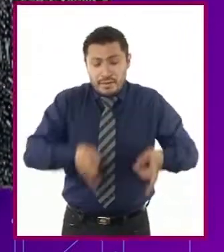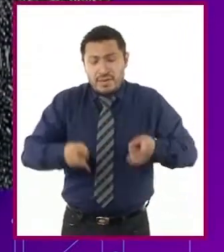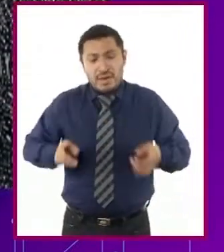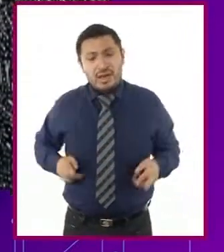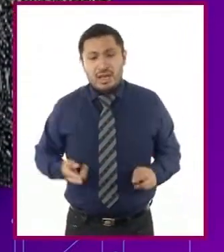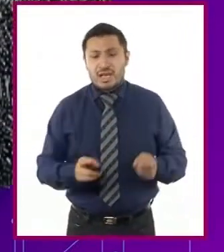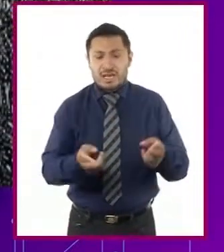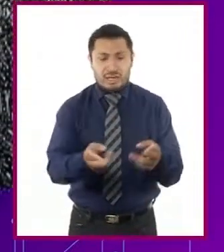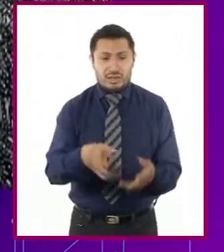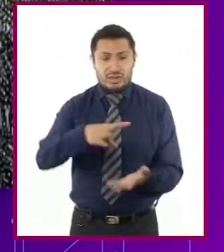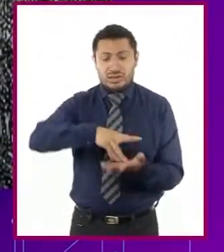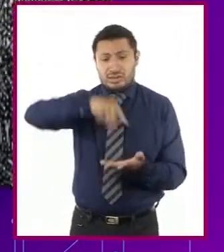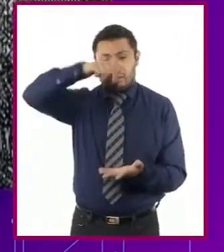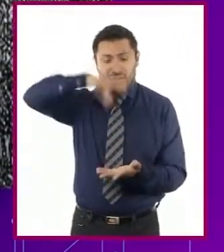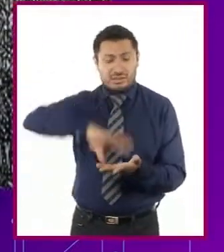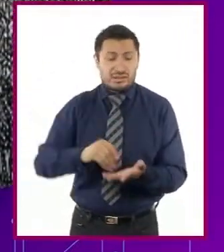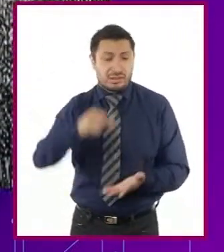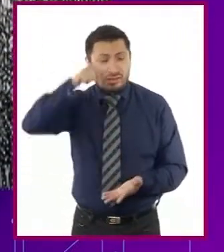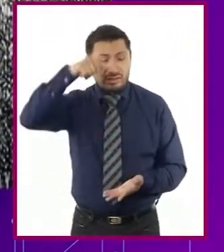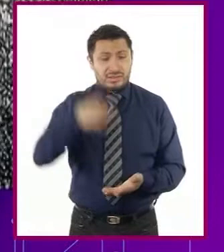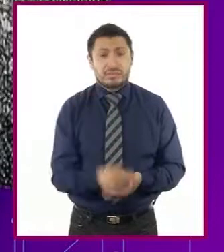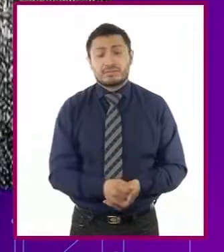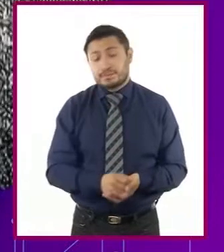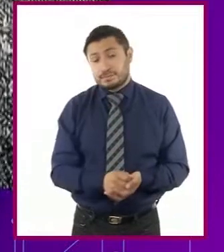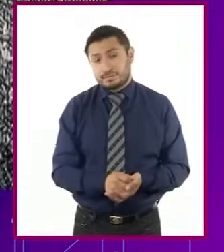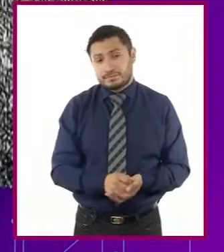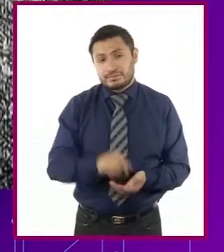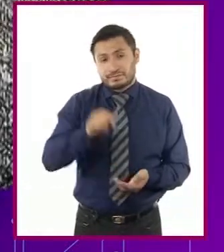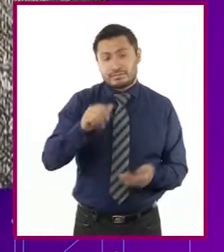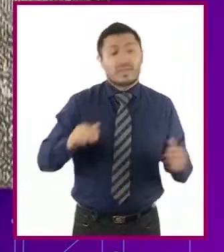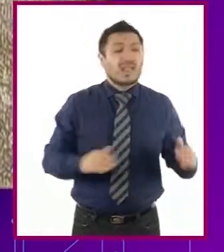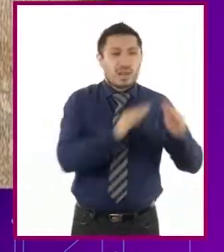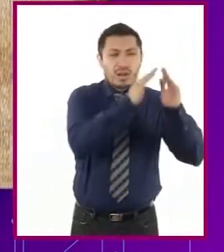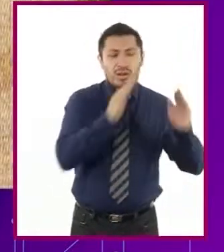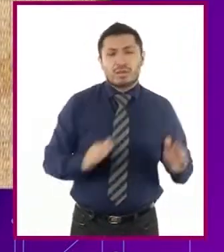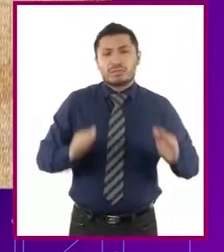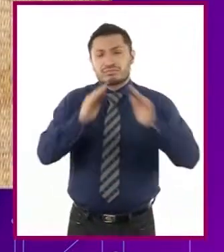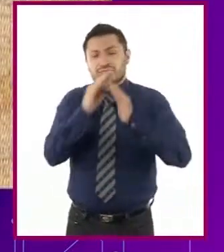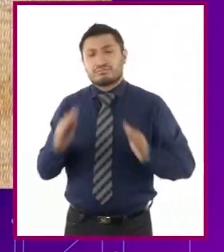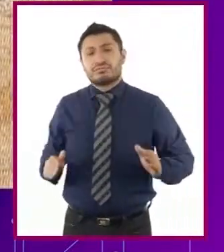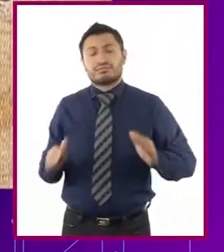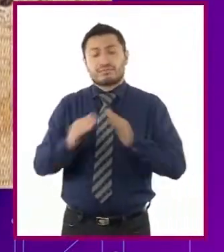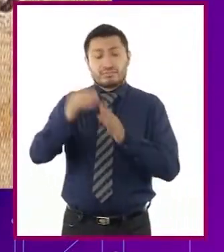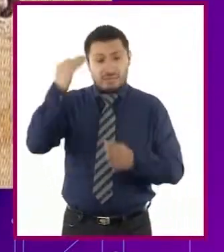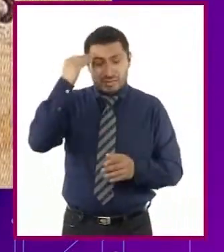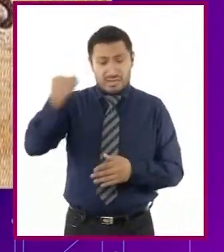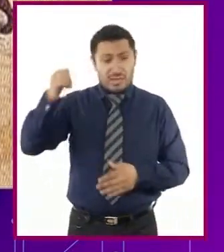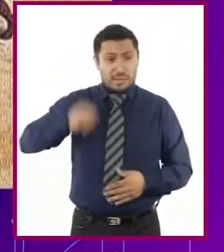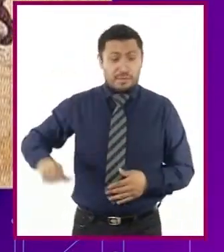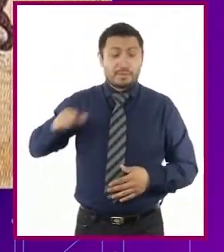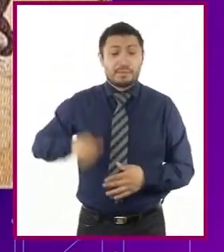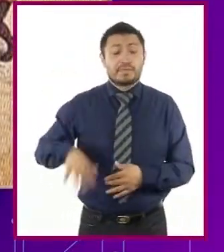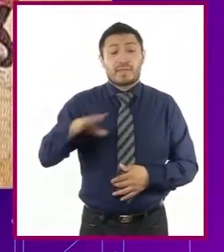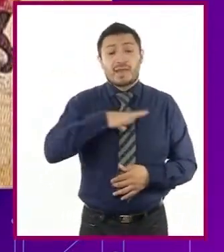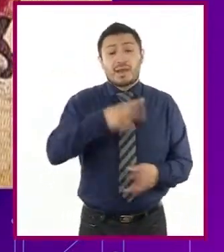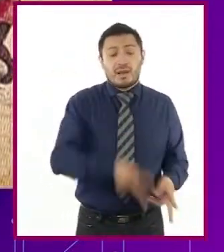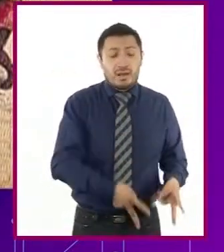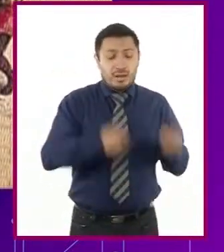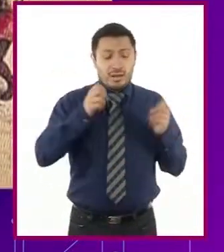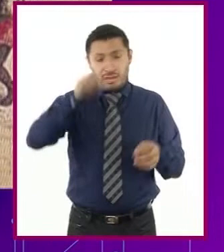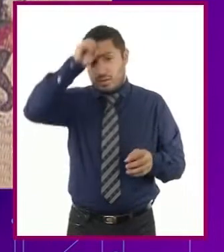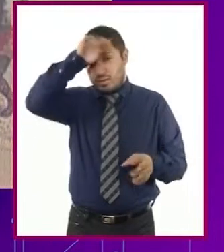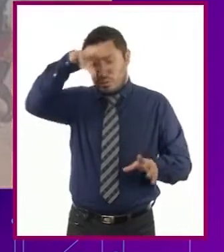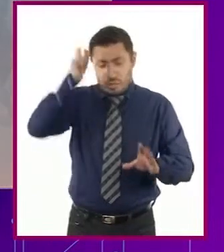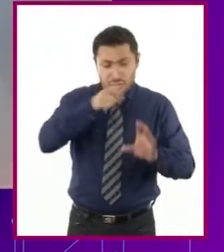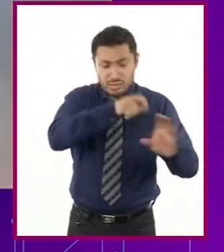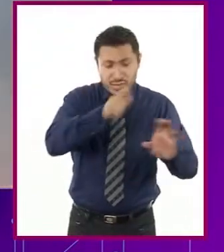ríos, en la arena de los arroyos y en las laderas de las montañas, durante el virreinato se extrajeron de las minas